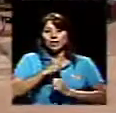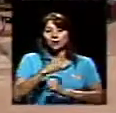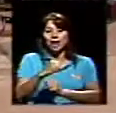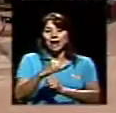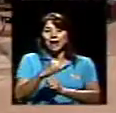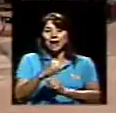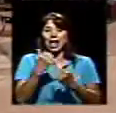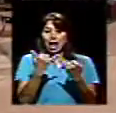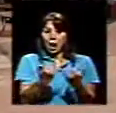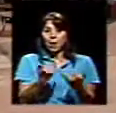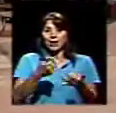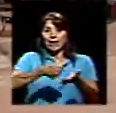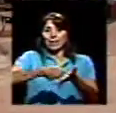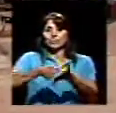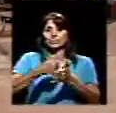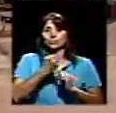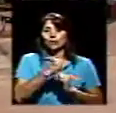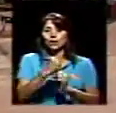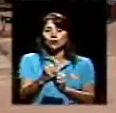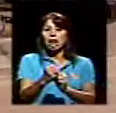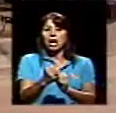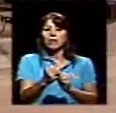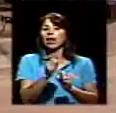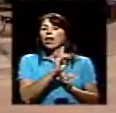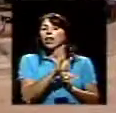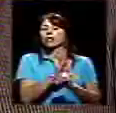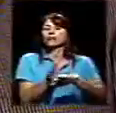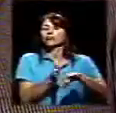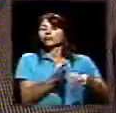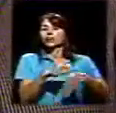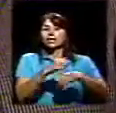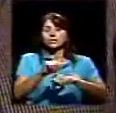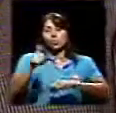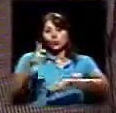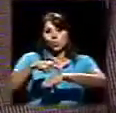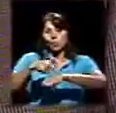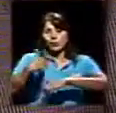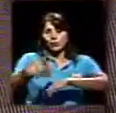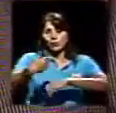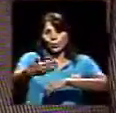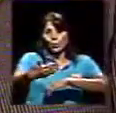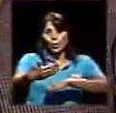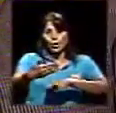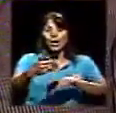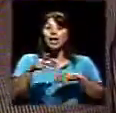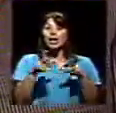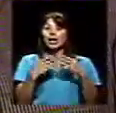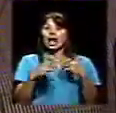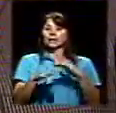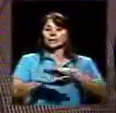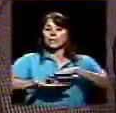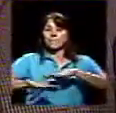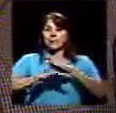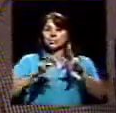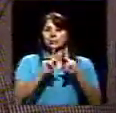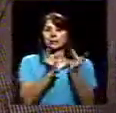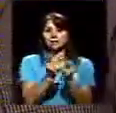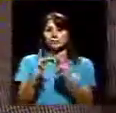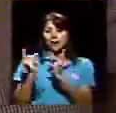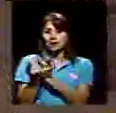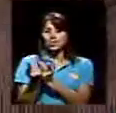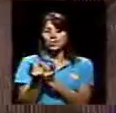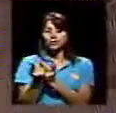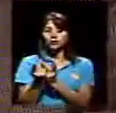esto, particularmente la atención de los partidos y de las bases de los partidos ha tenido